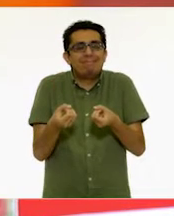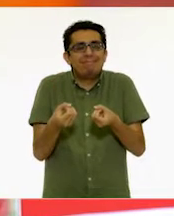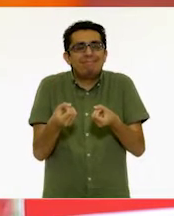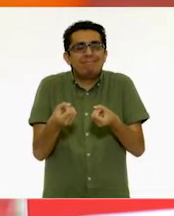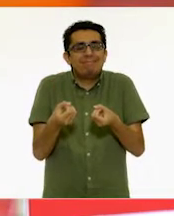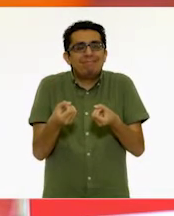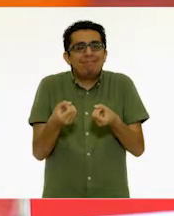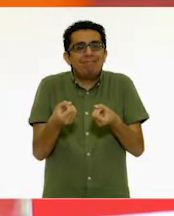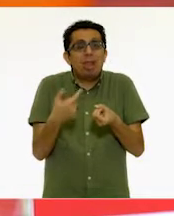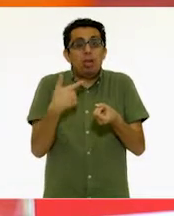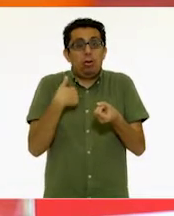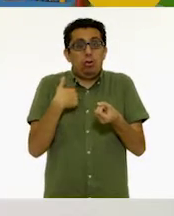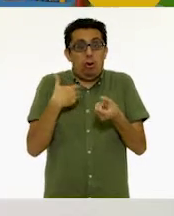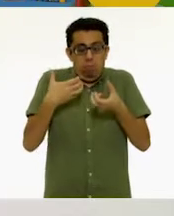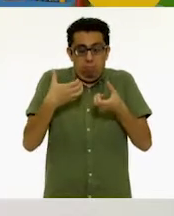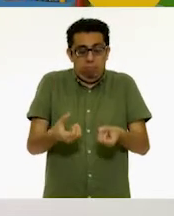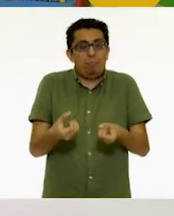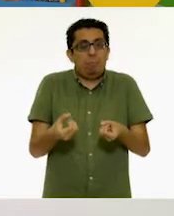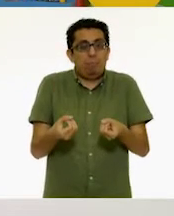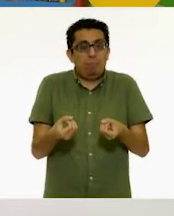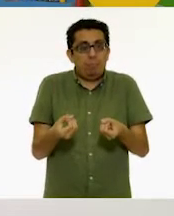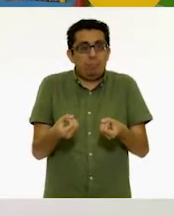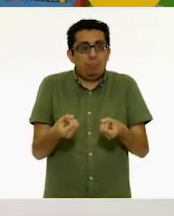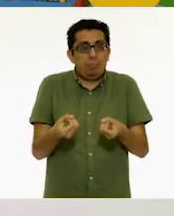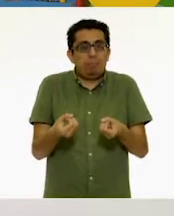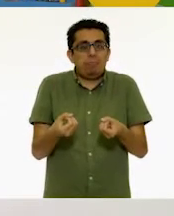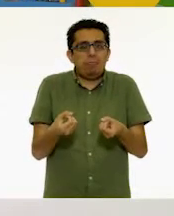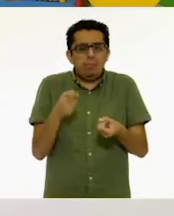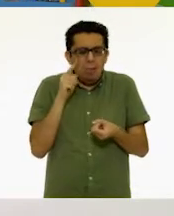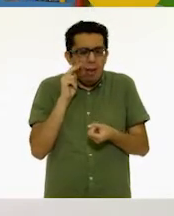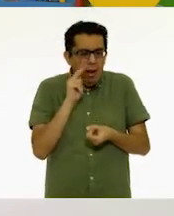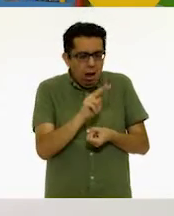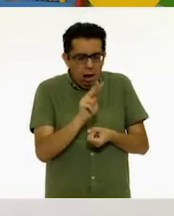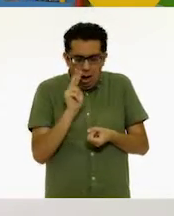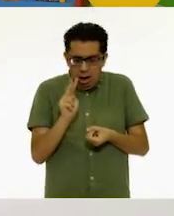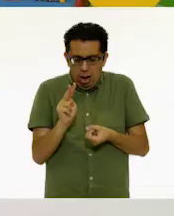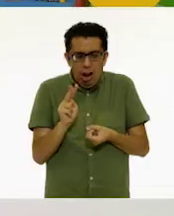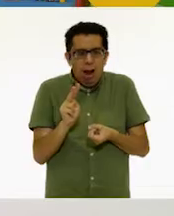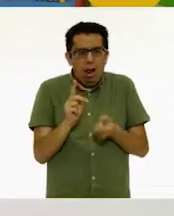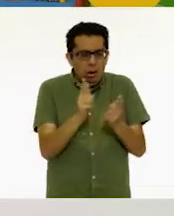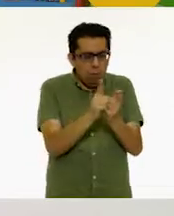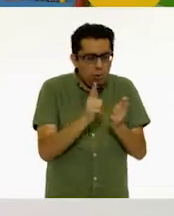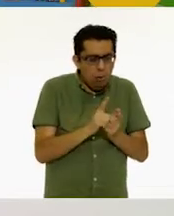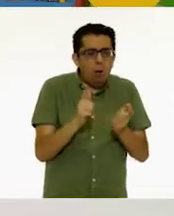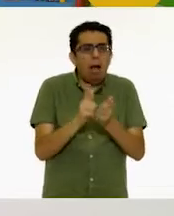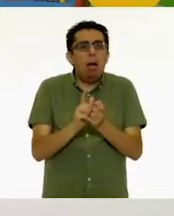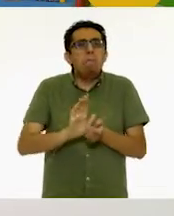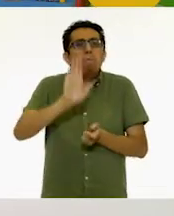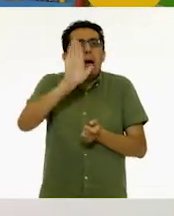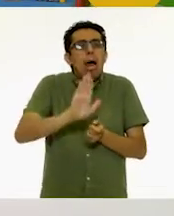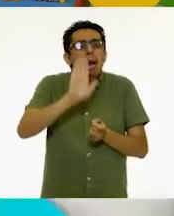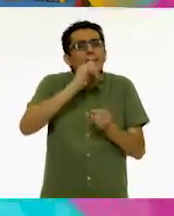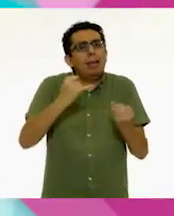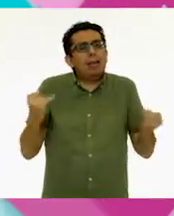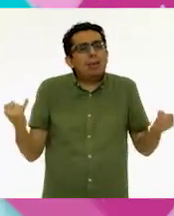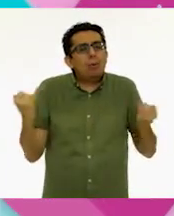Porque si los tomo con las dos manos, las colecciones se ven del mismo tamaño.